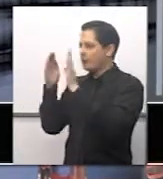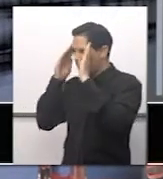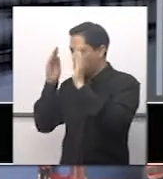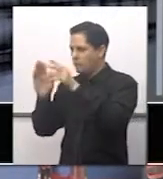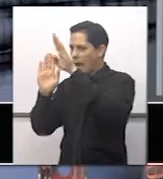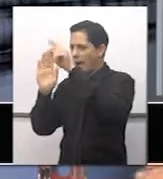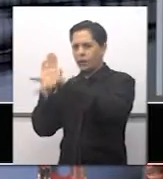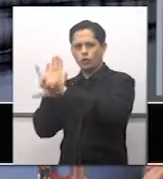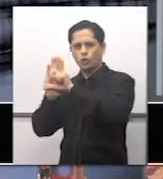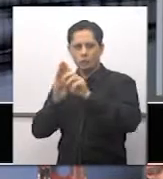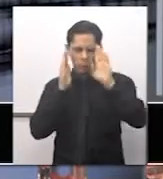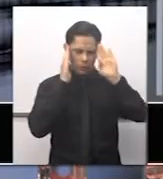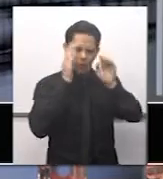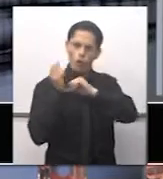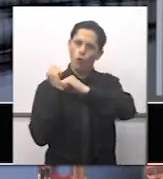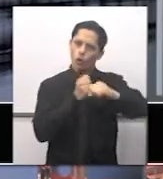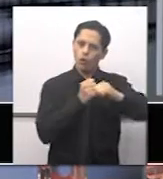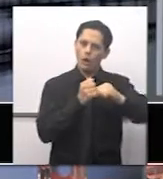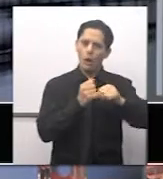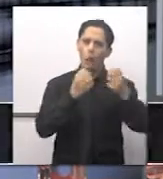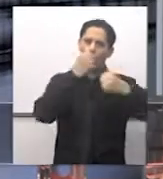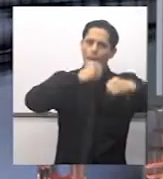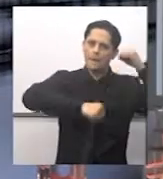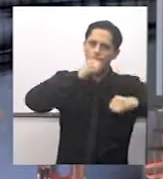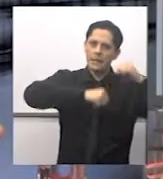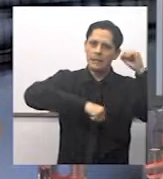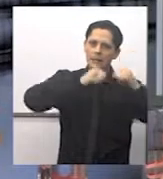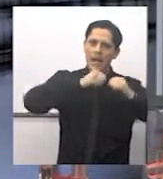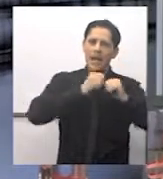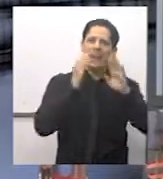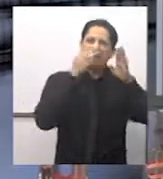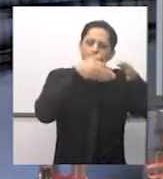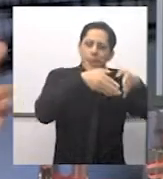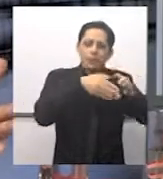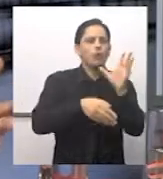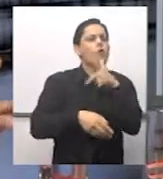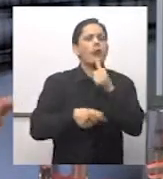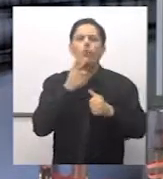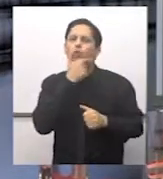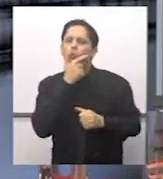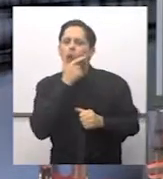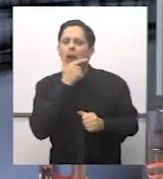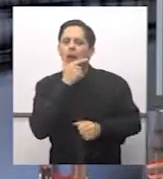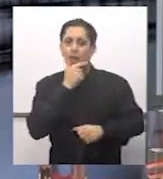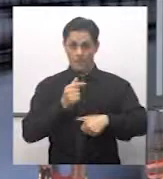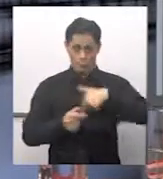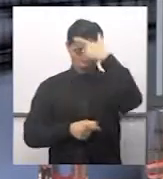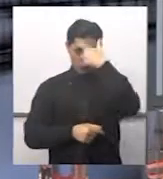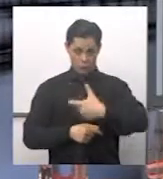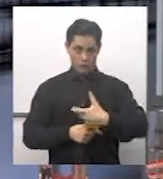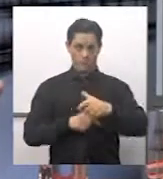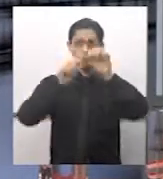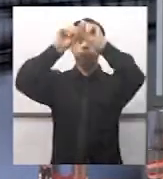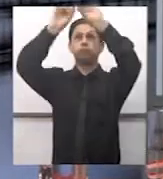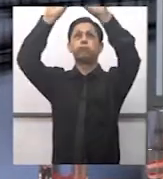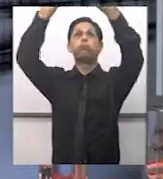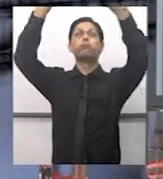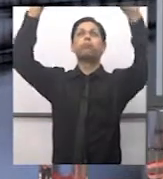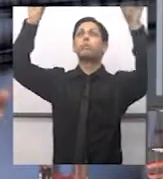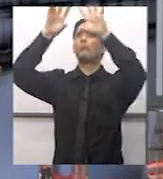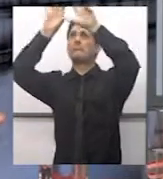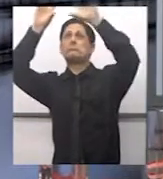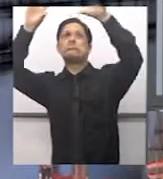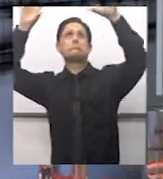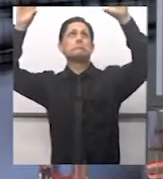medidas contra una determinada empresa, respecto a lo cual no tenía duda, por la presencia física, por la constatación física